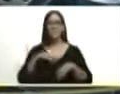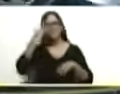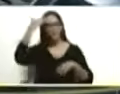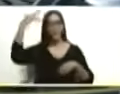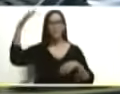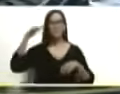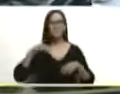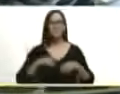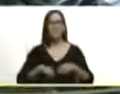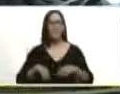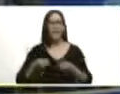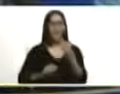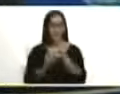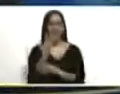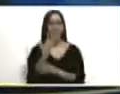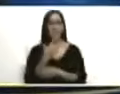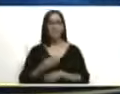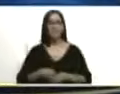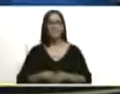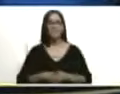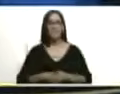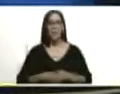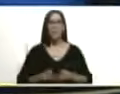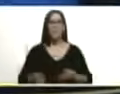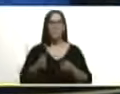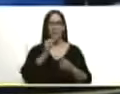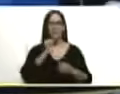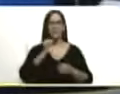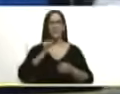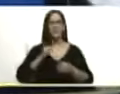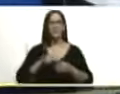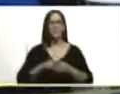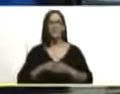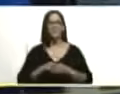¡Suéñala! ¡Créala! ¡Bébela!